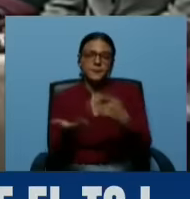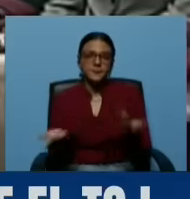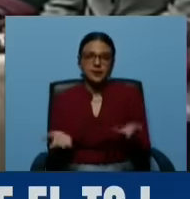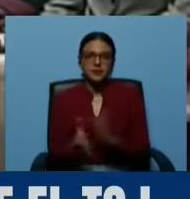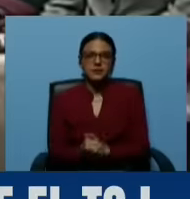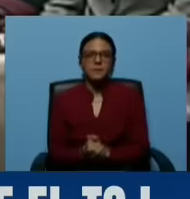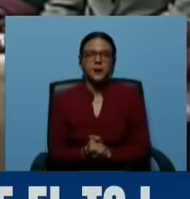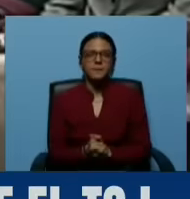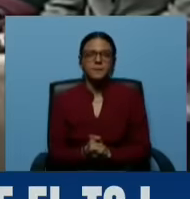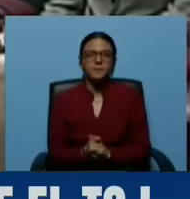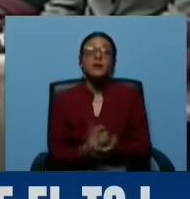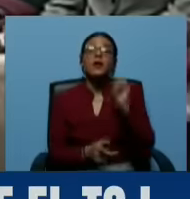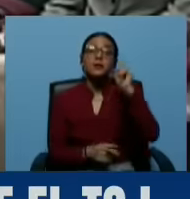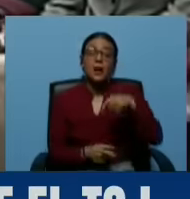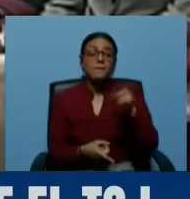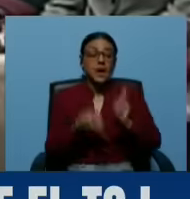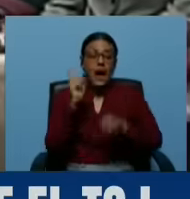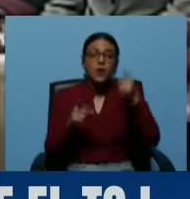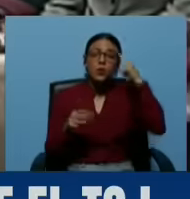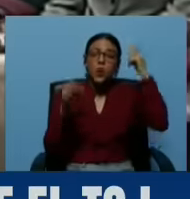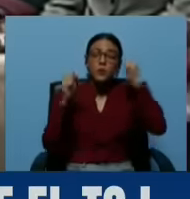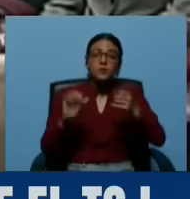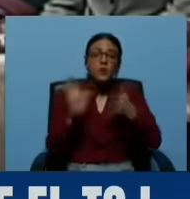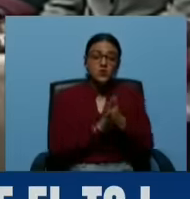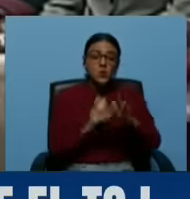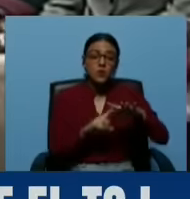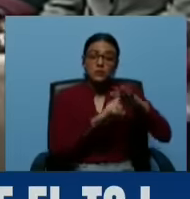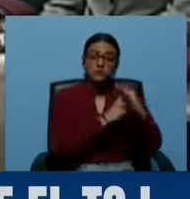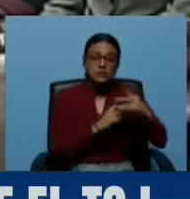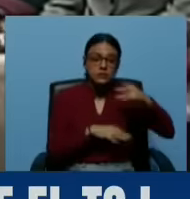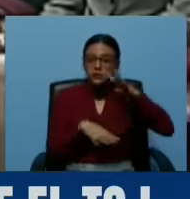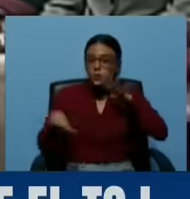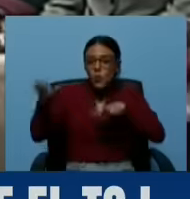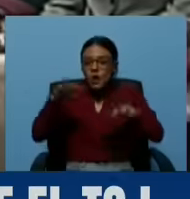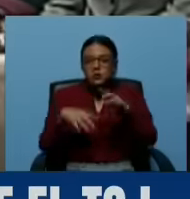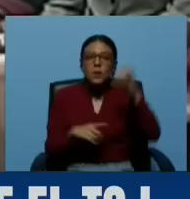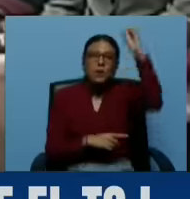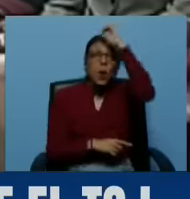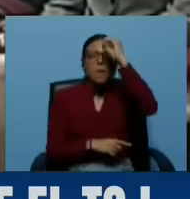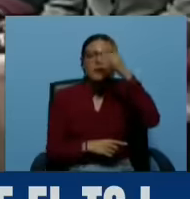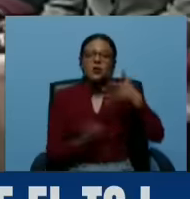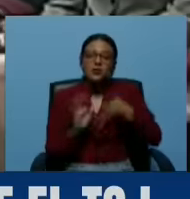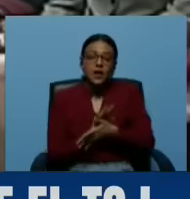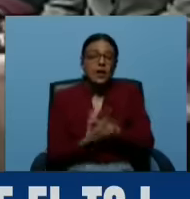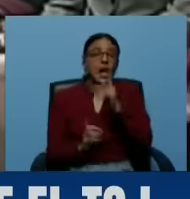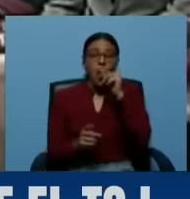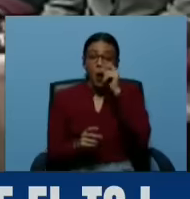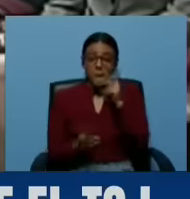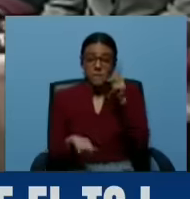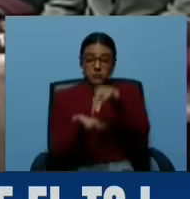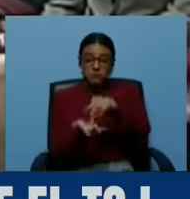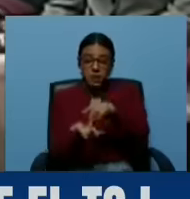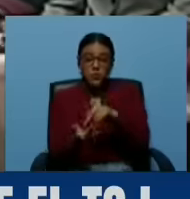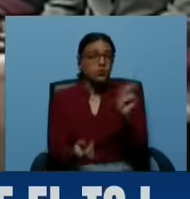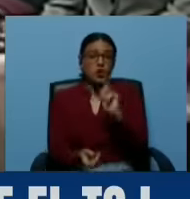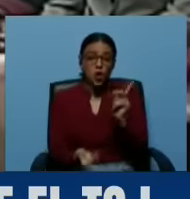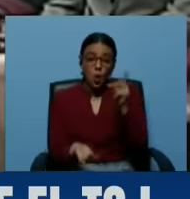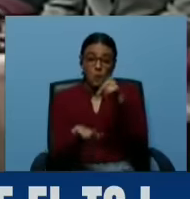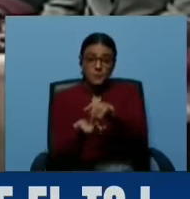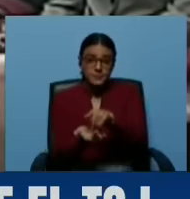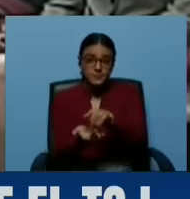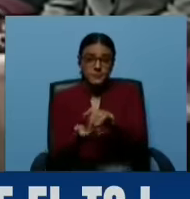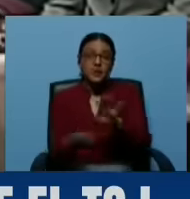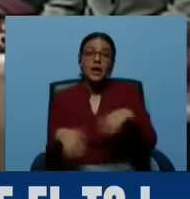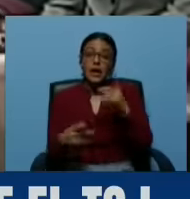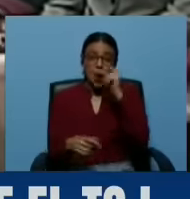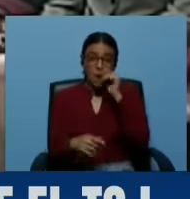Incluso algunos expertos han opinado sobre que la no comparecencia, expertos electorales, que